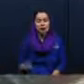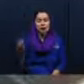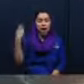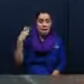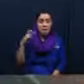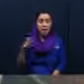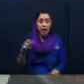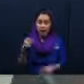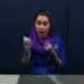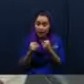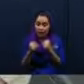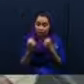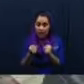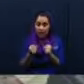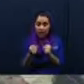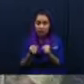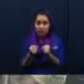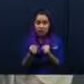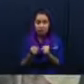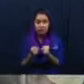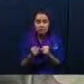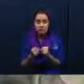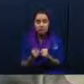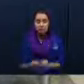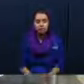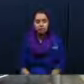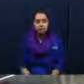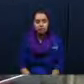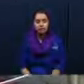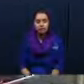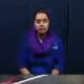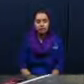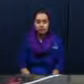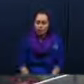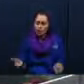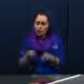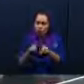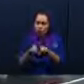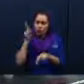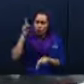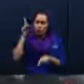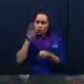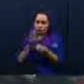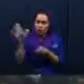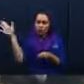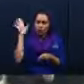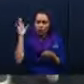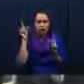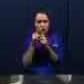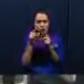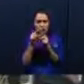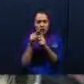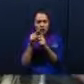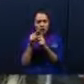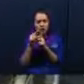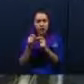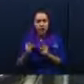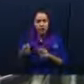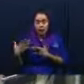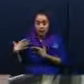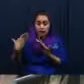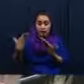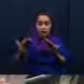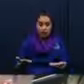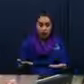para hacer riquezas. Y así como lo prometiste en tu palabra, Señor, que se lo dabas a el